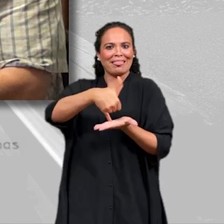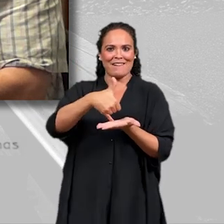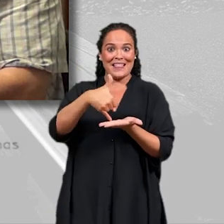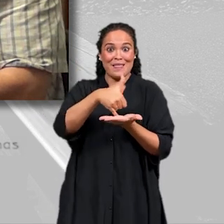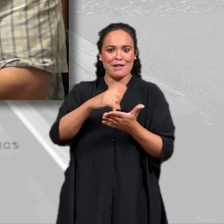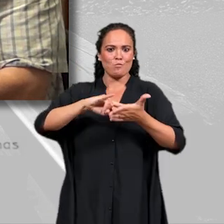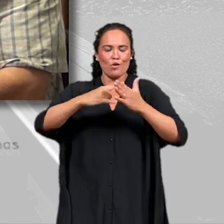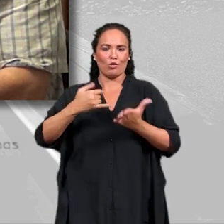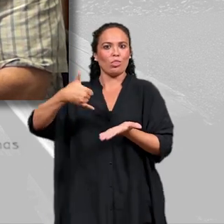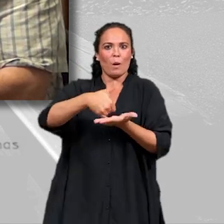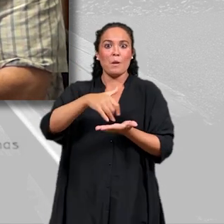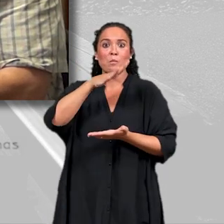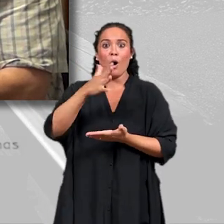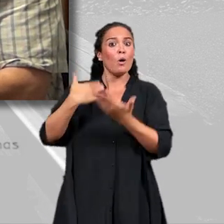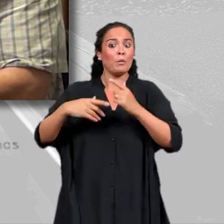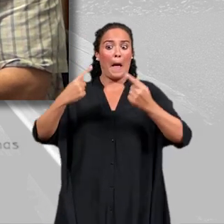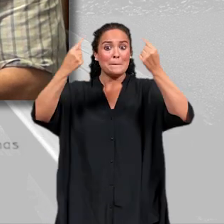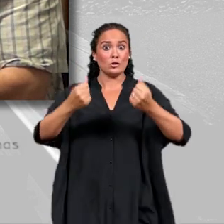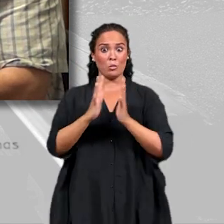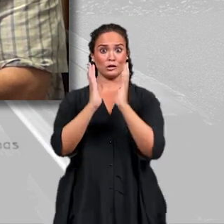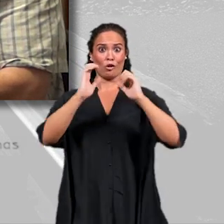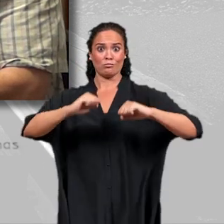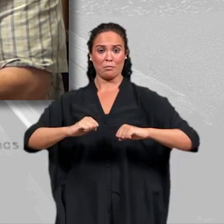ese presupuesto y por